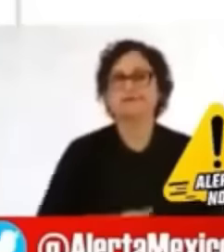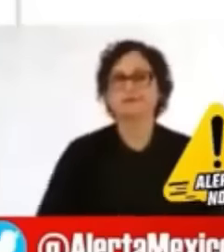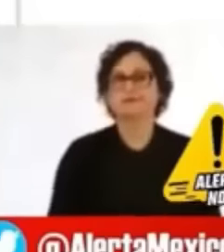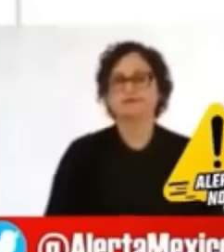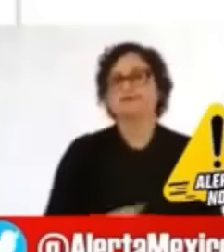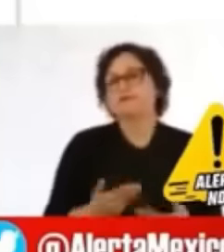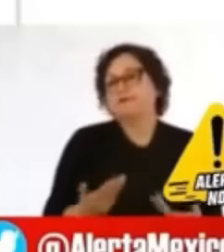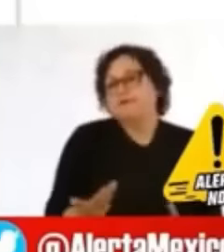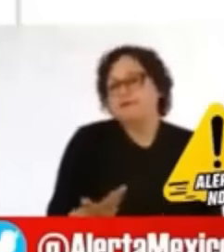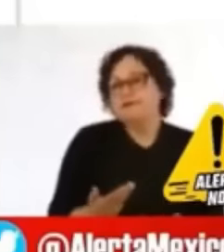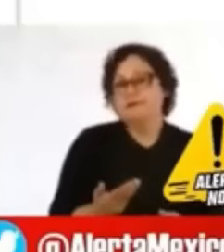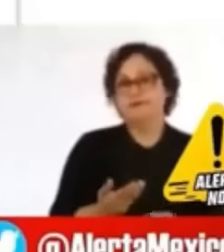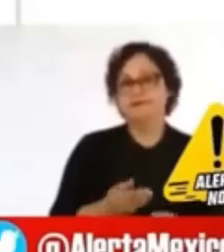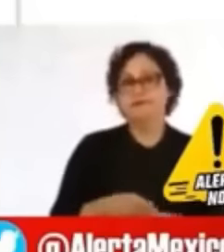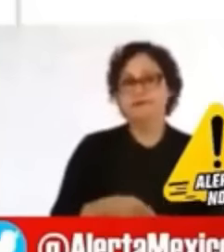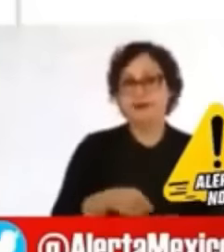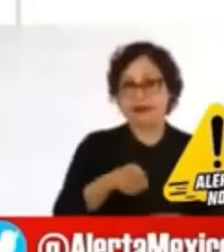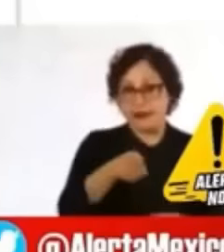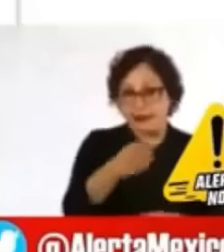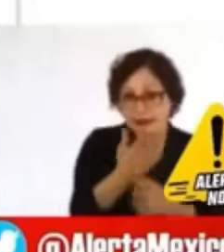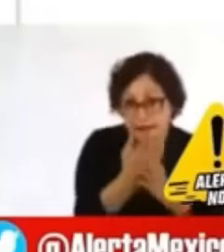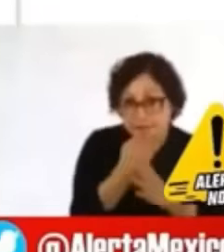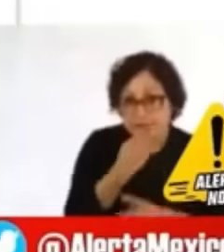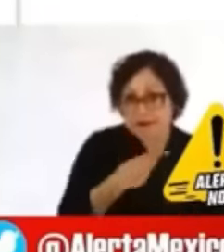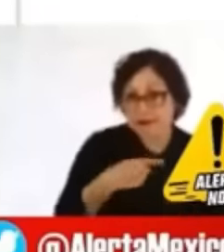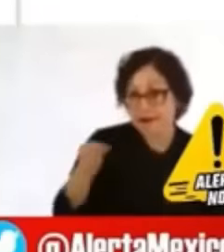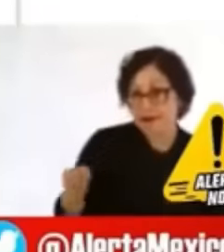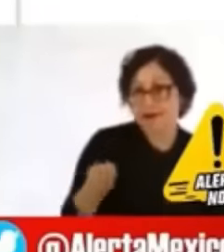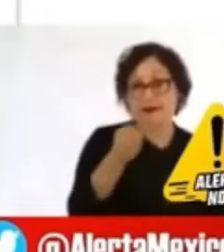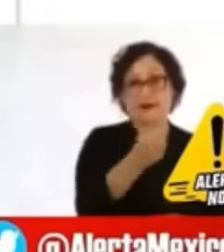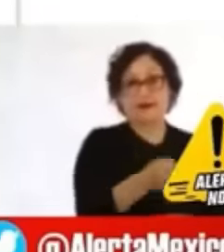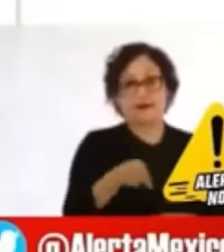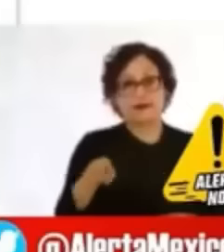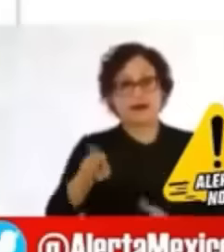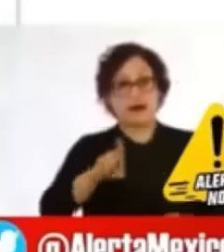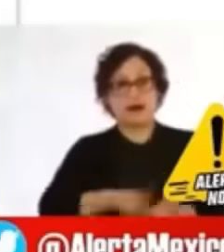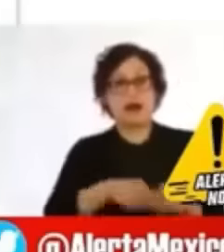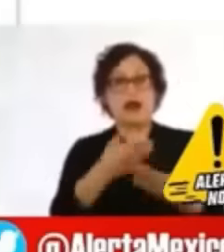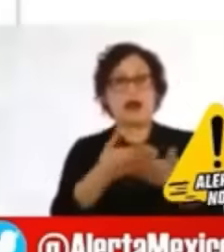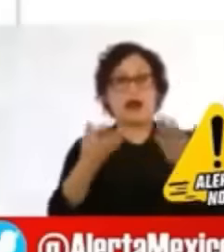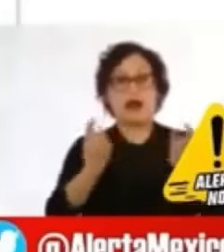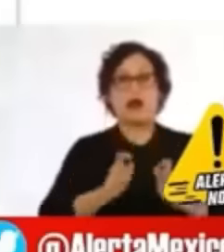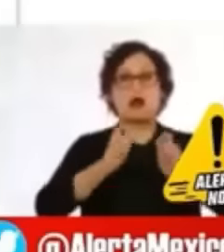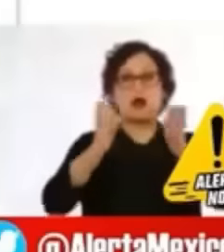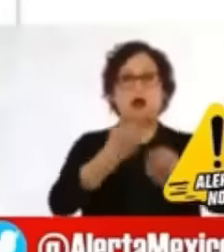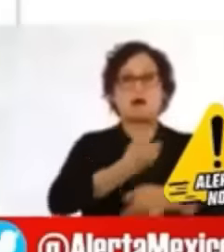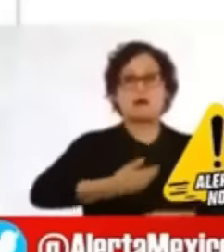Es el jefe de inmobiliario, el presidente del PAN.